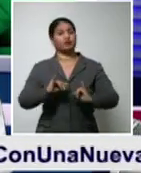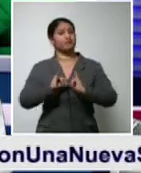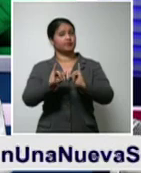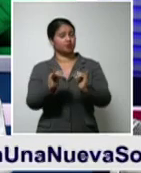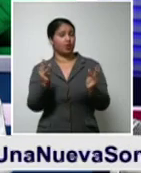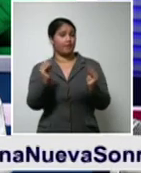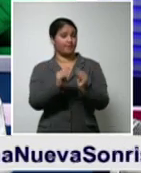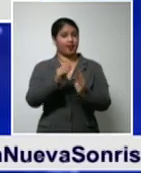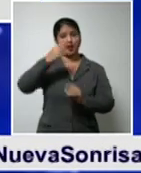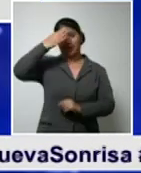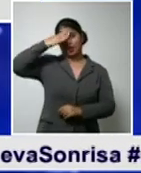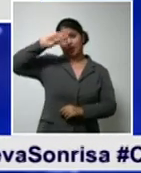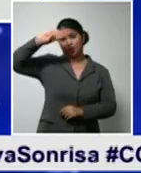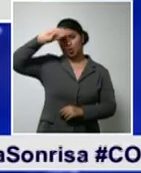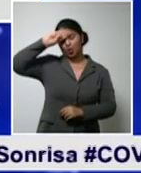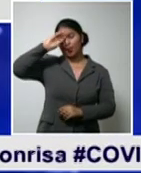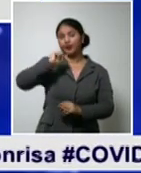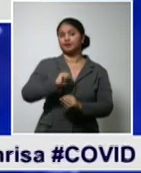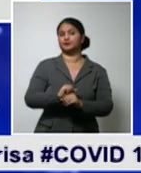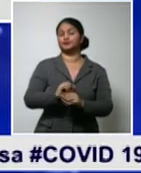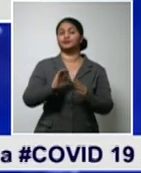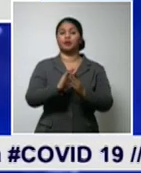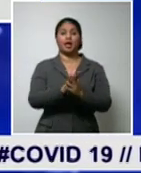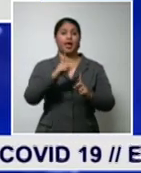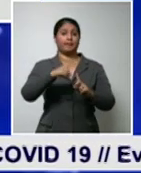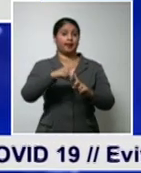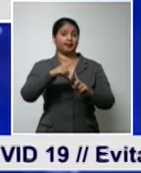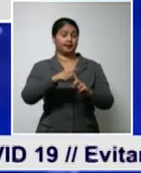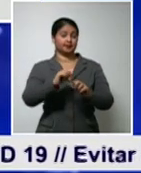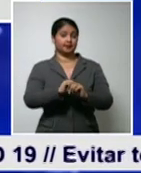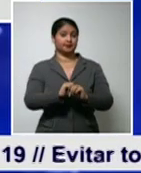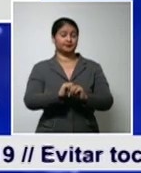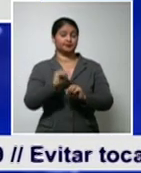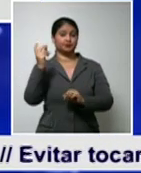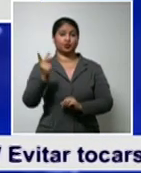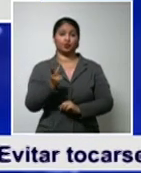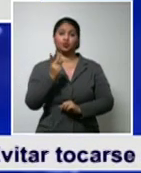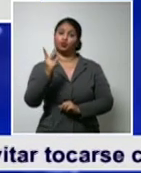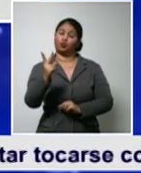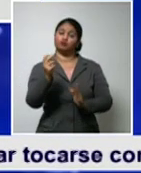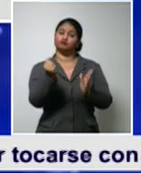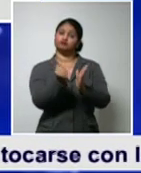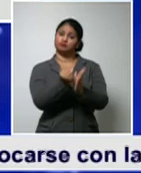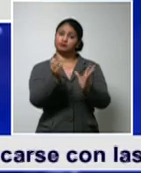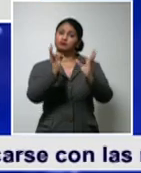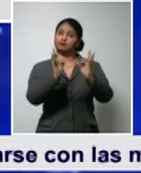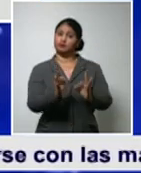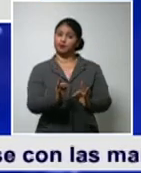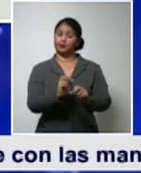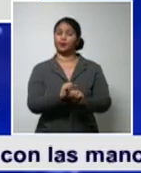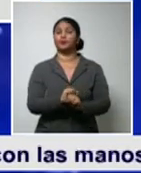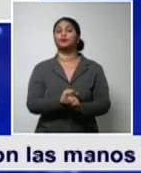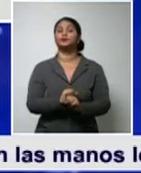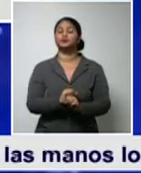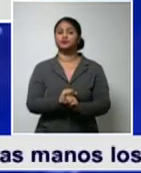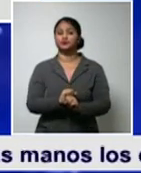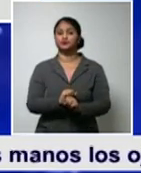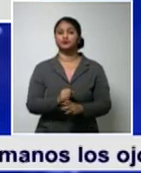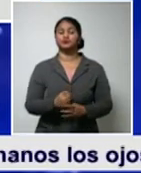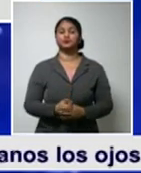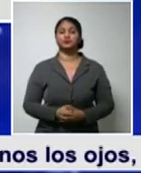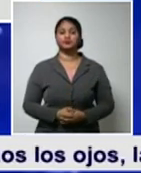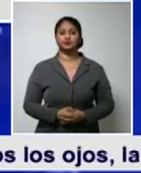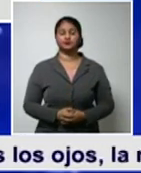pues Matanzas confirma 2 casos, uno del municipio Matanzas y uno de Jagüey Grande. Esta es